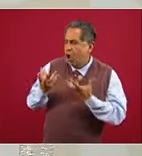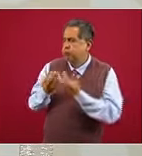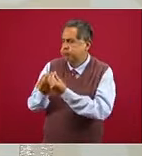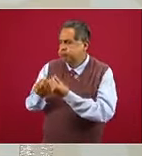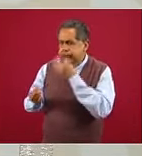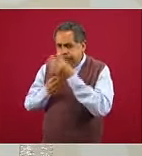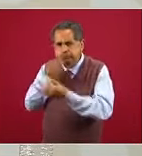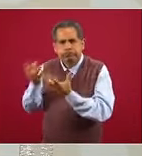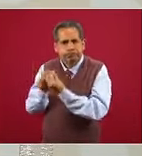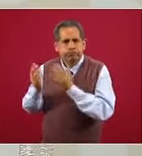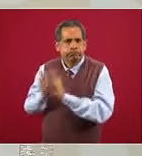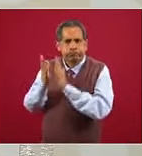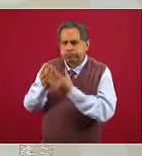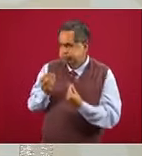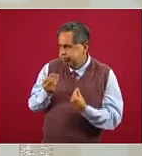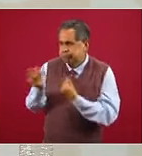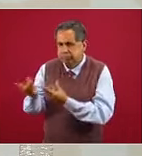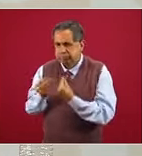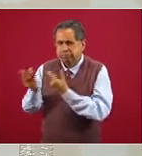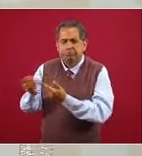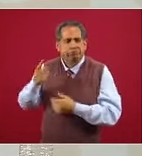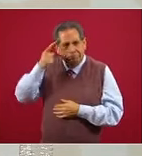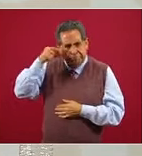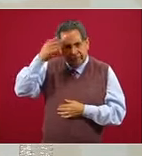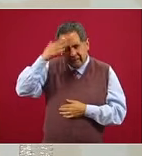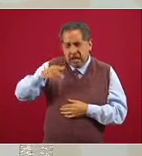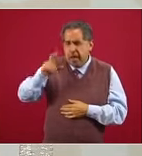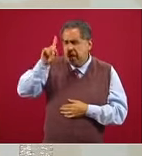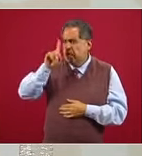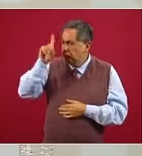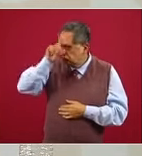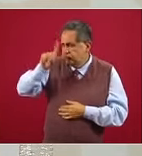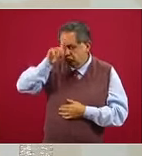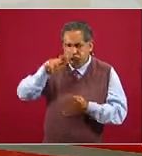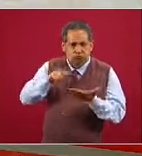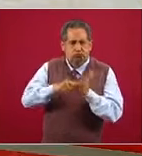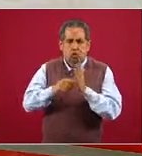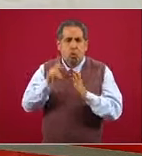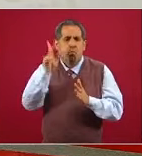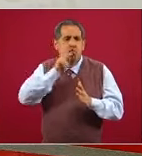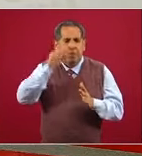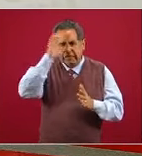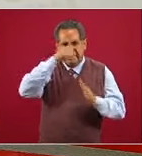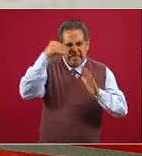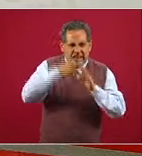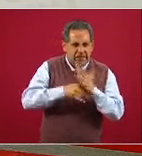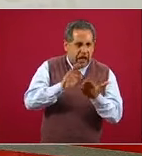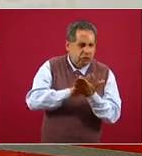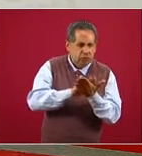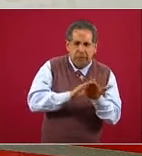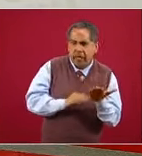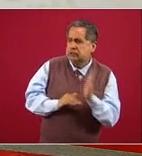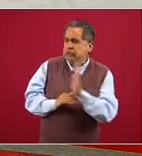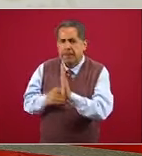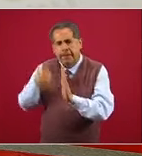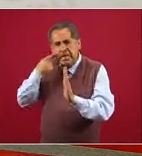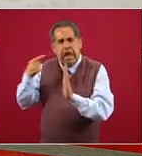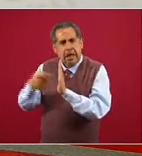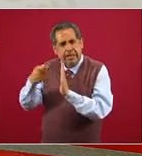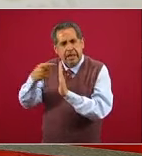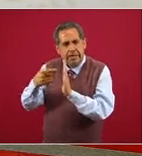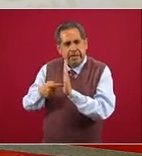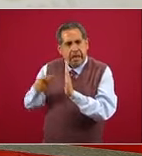participado otorgando la mejor evidencia científica disponible para poder